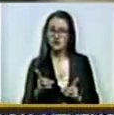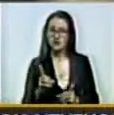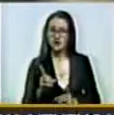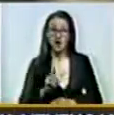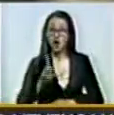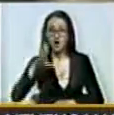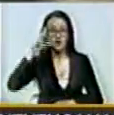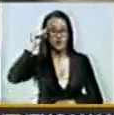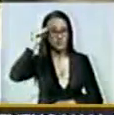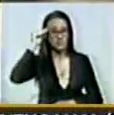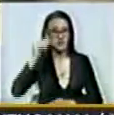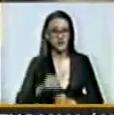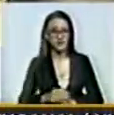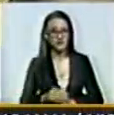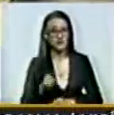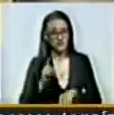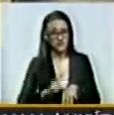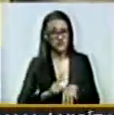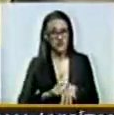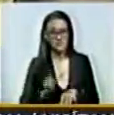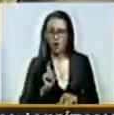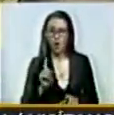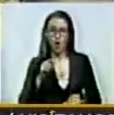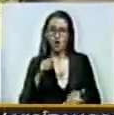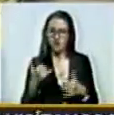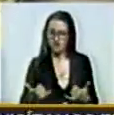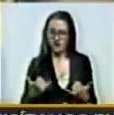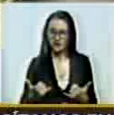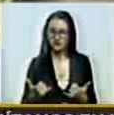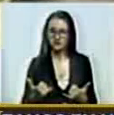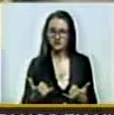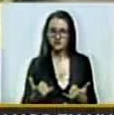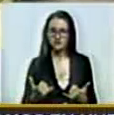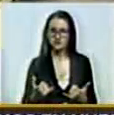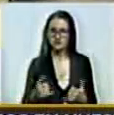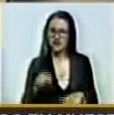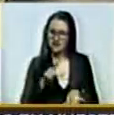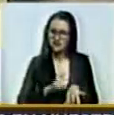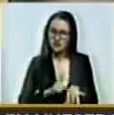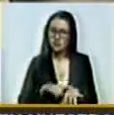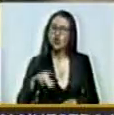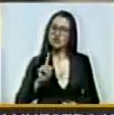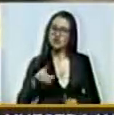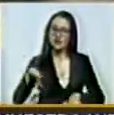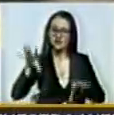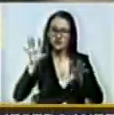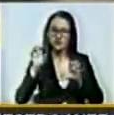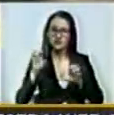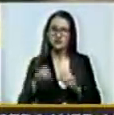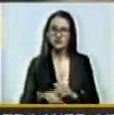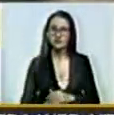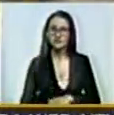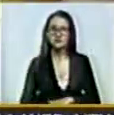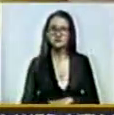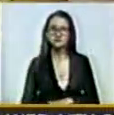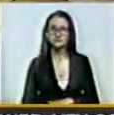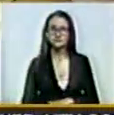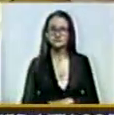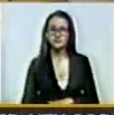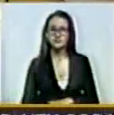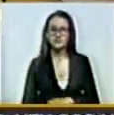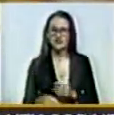incomprendidas en su tiempo o en este, porque había que estar en ese tiempo para entenderlas. El decreto